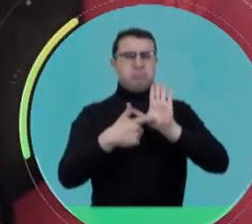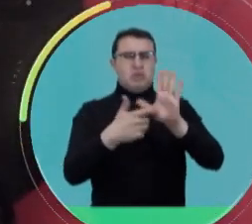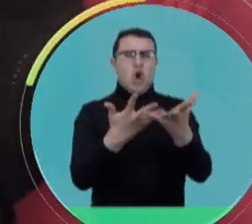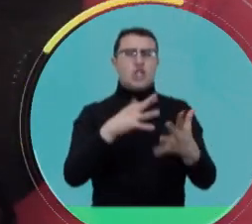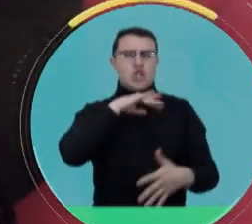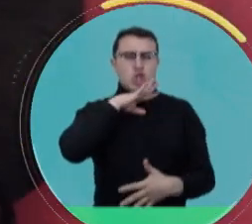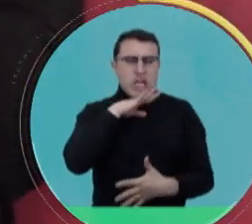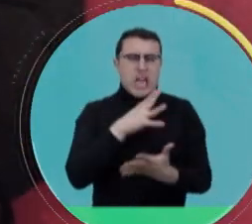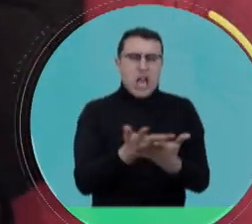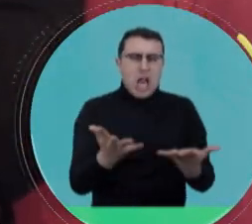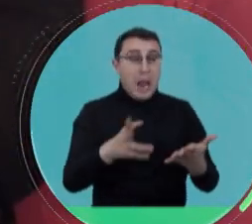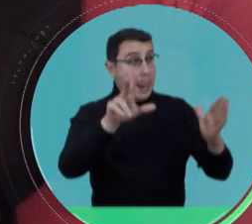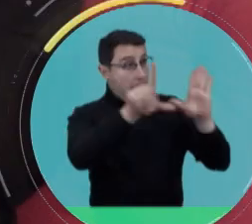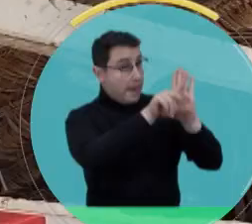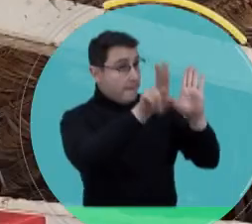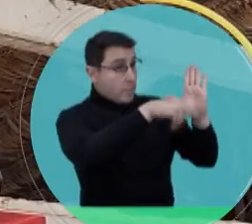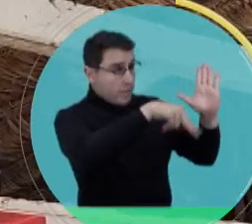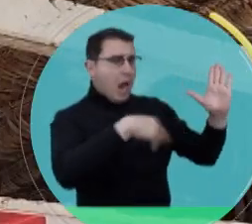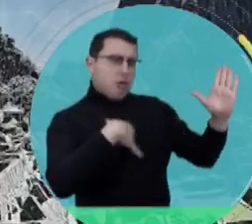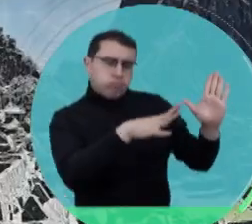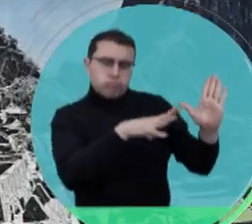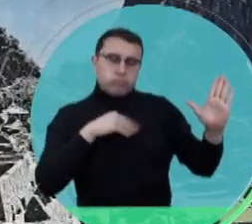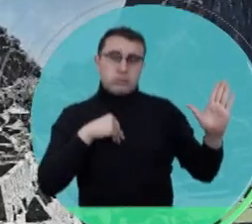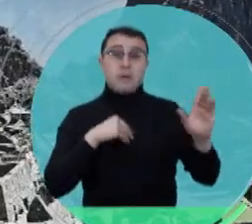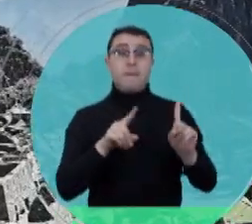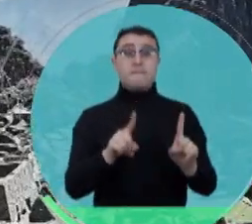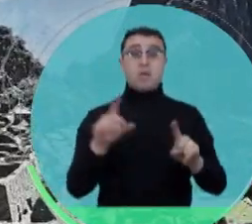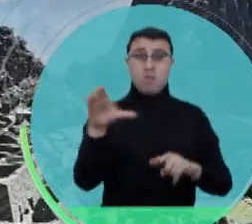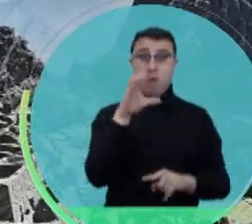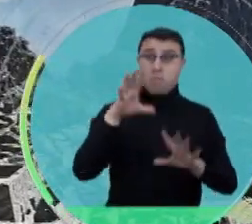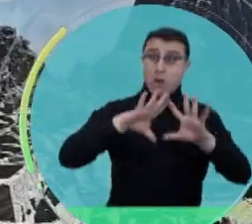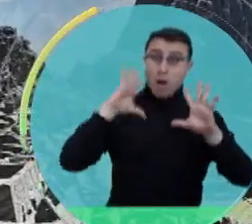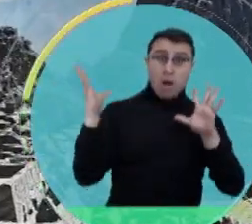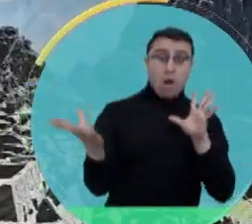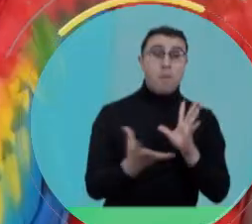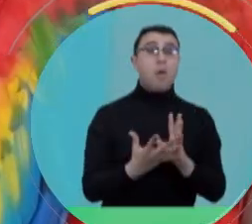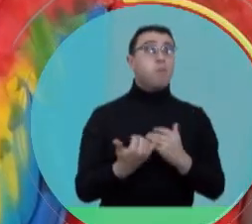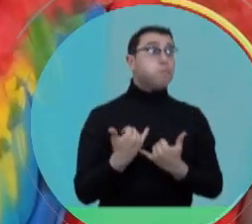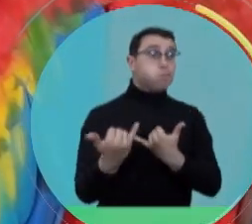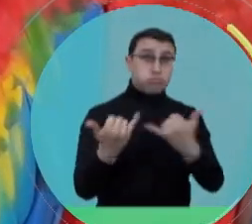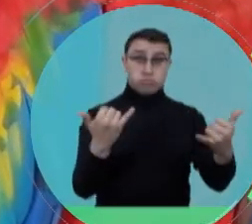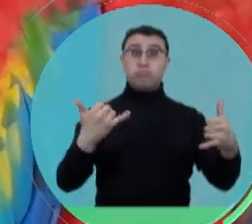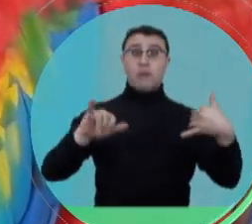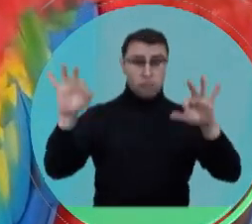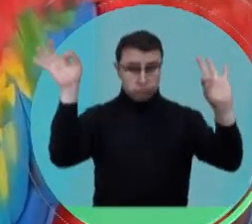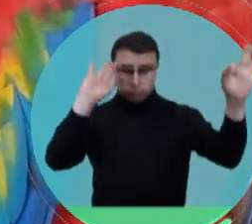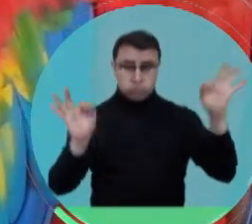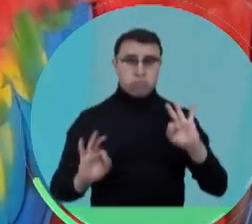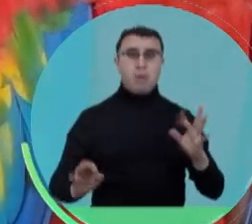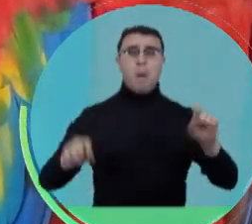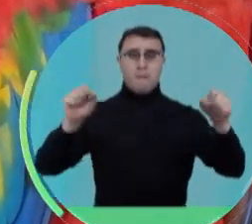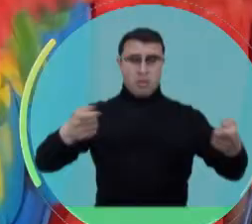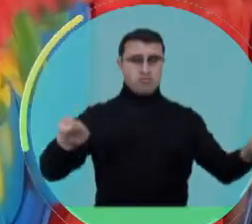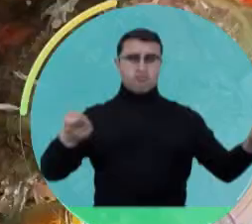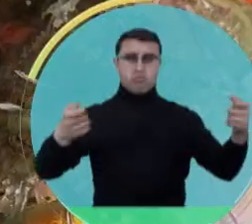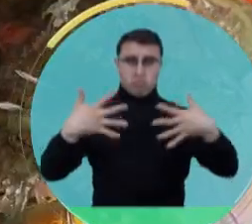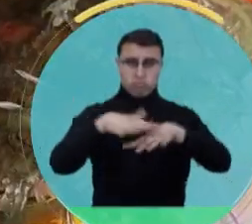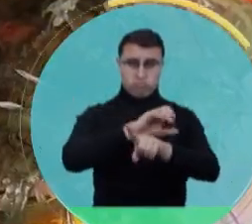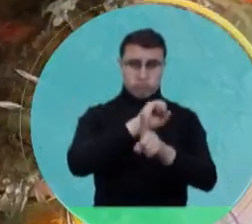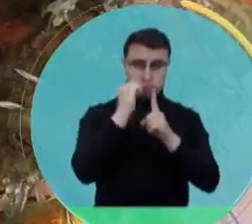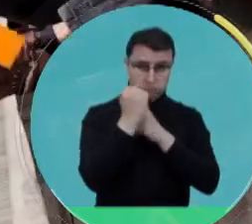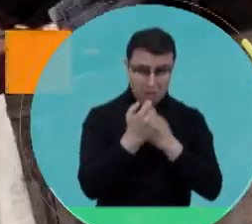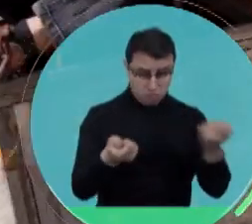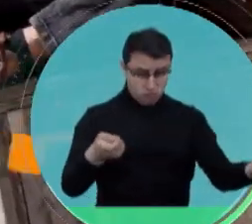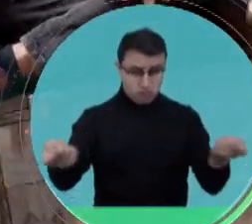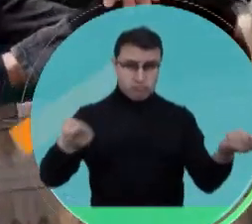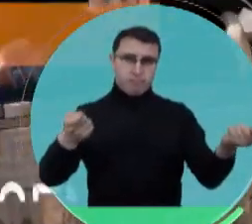Mostrar cosas y cosas que no están permitidos pero realmente Colombia y El mundo No aún no está preparado para ser